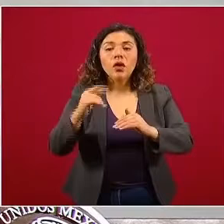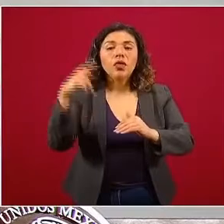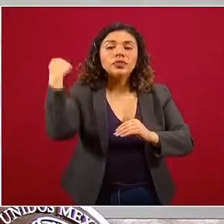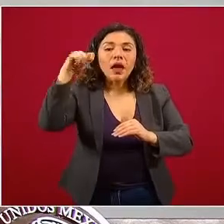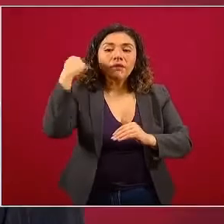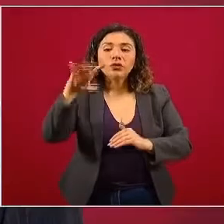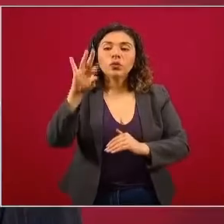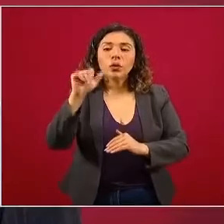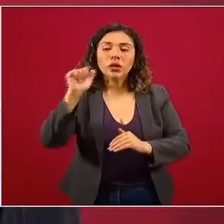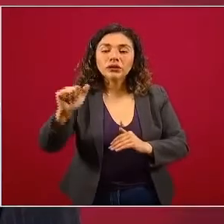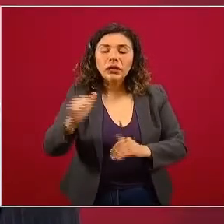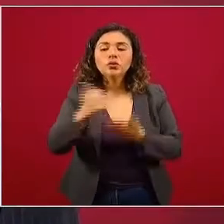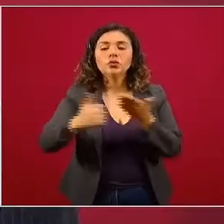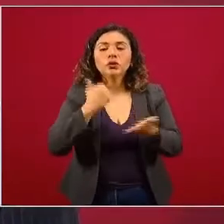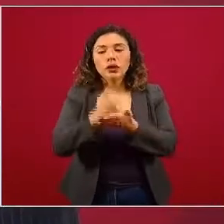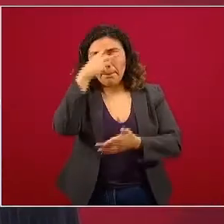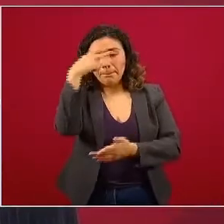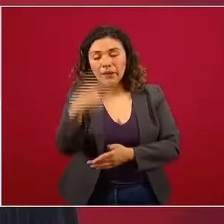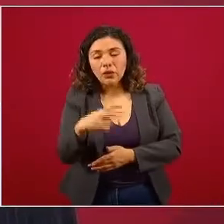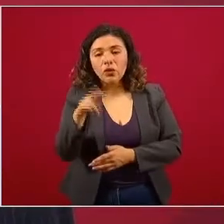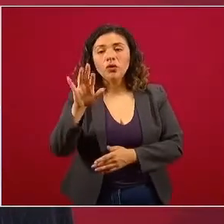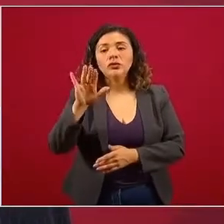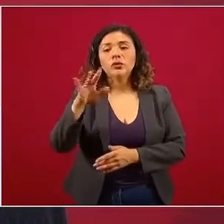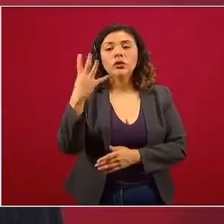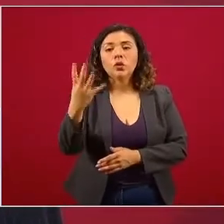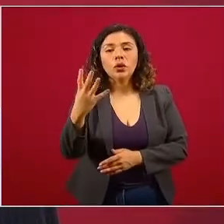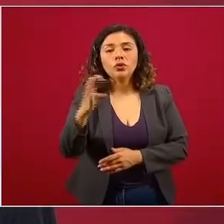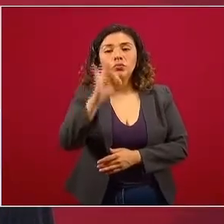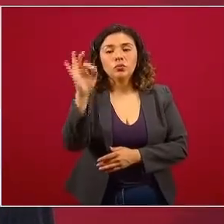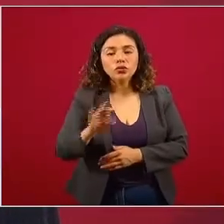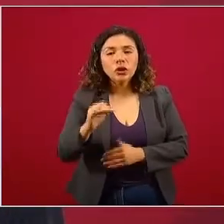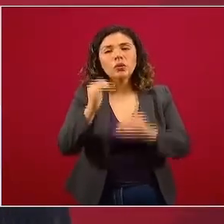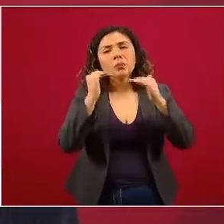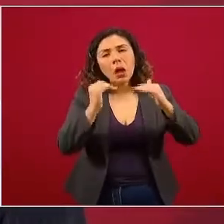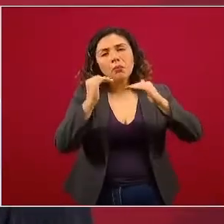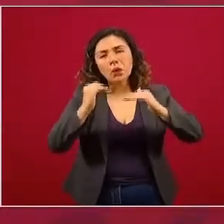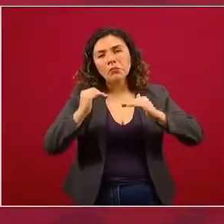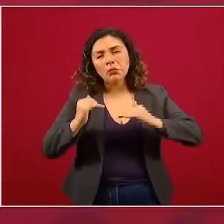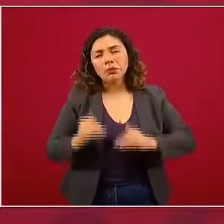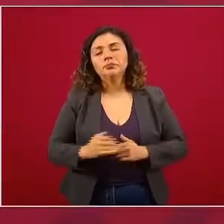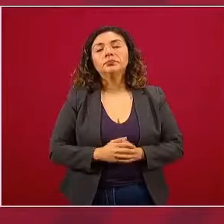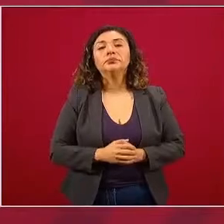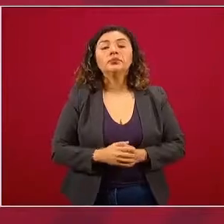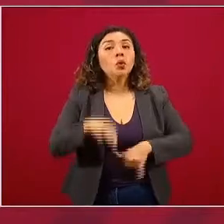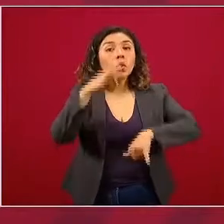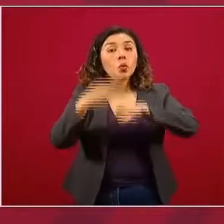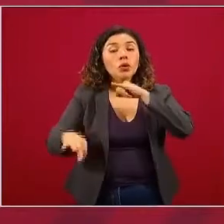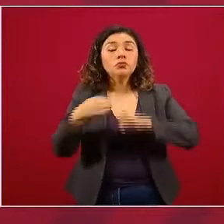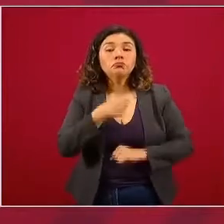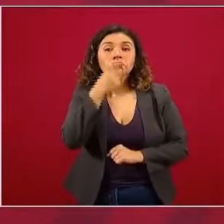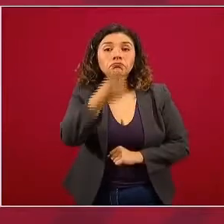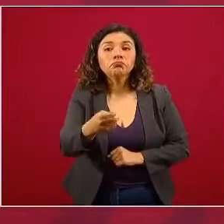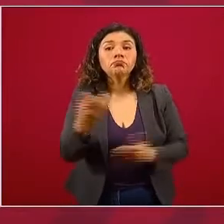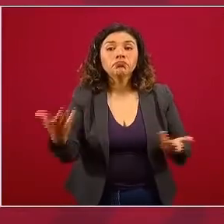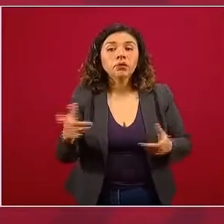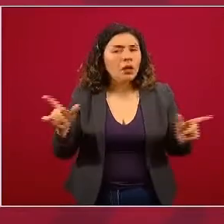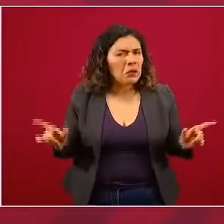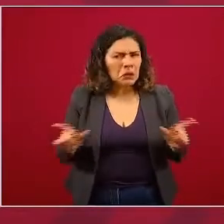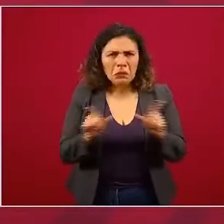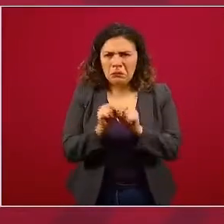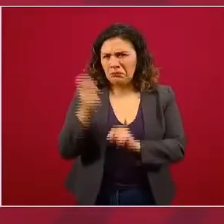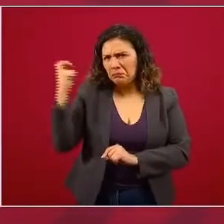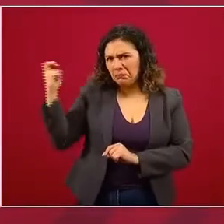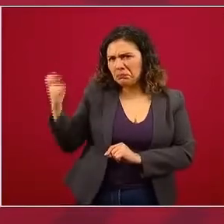con 46%, la Ciudad de México con 54%, y así progresivamente. Termino comentando que, en